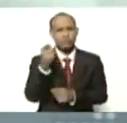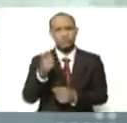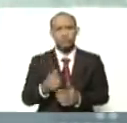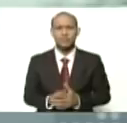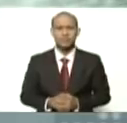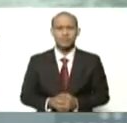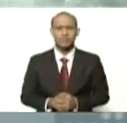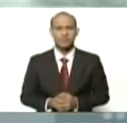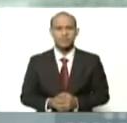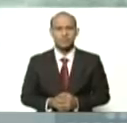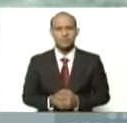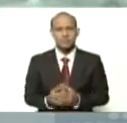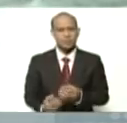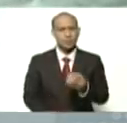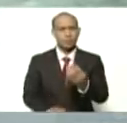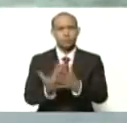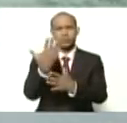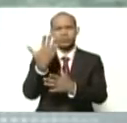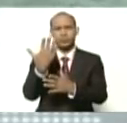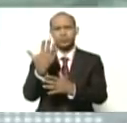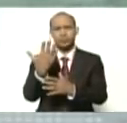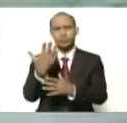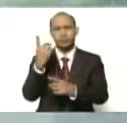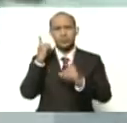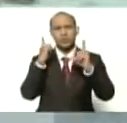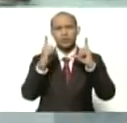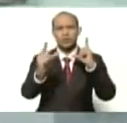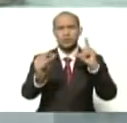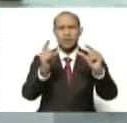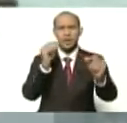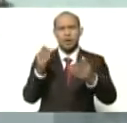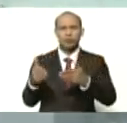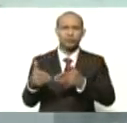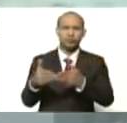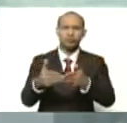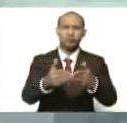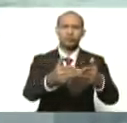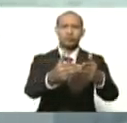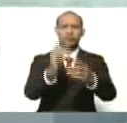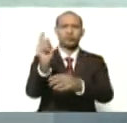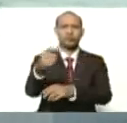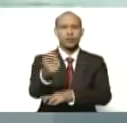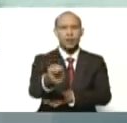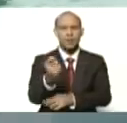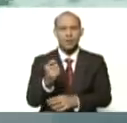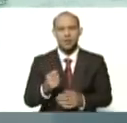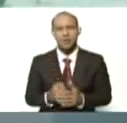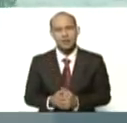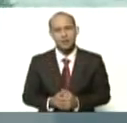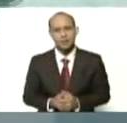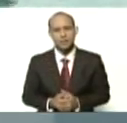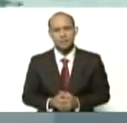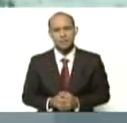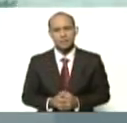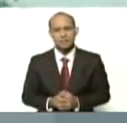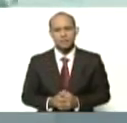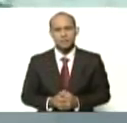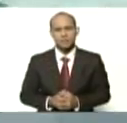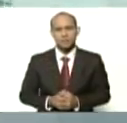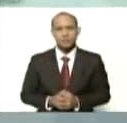se levanta la veda y empieza la zafra tiene un